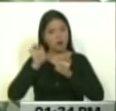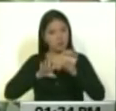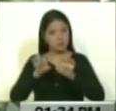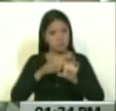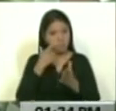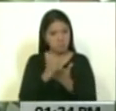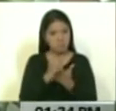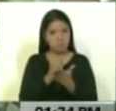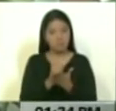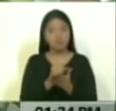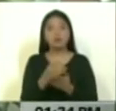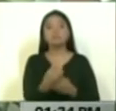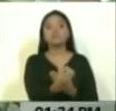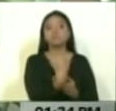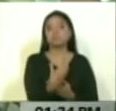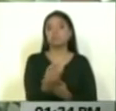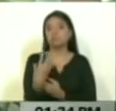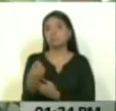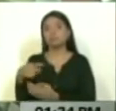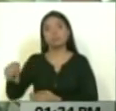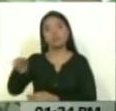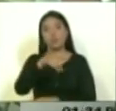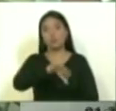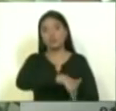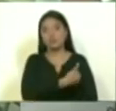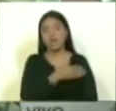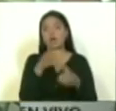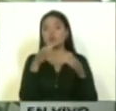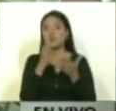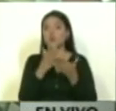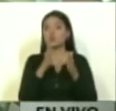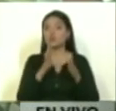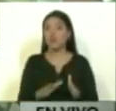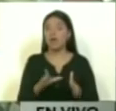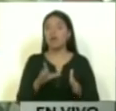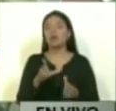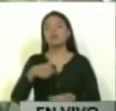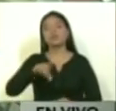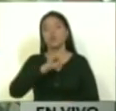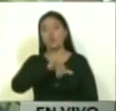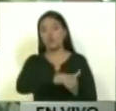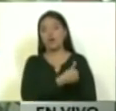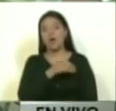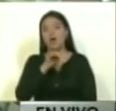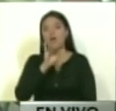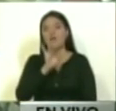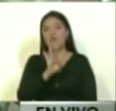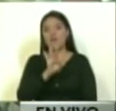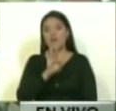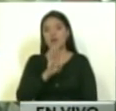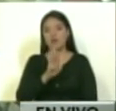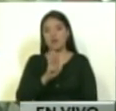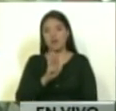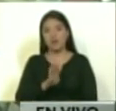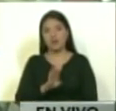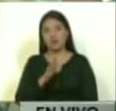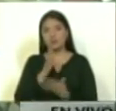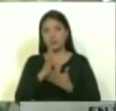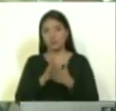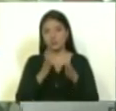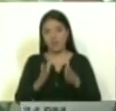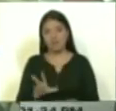Y recibimos las opiniones universitarias de la Federación de Estudiantes de Educación Universitaria, la FEBEU, Federación de Estudiantes